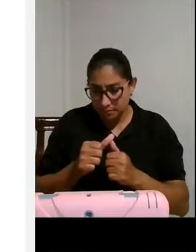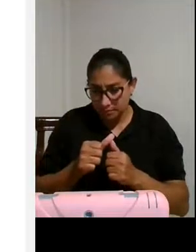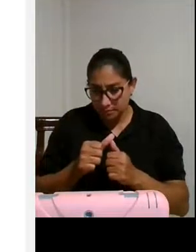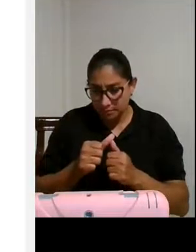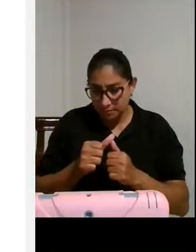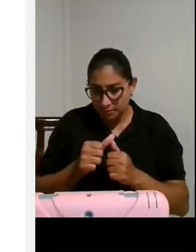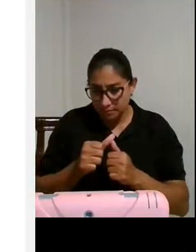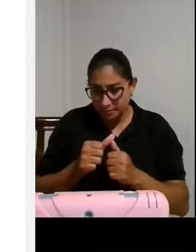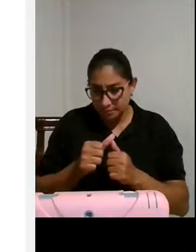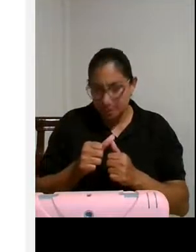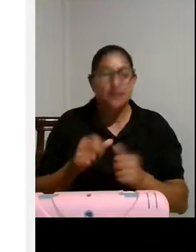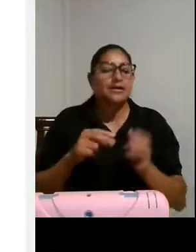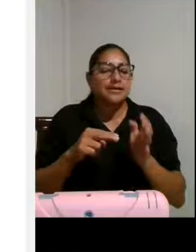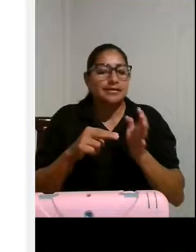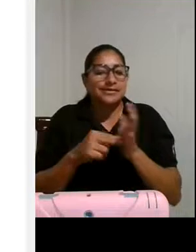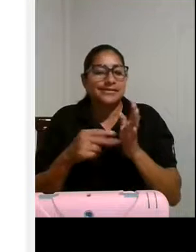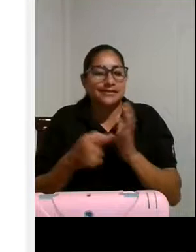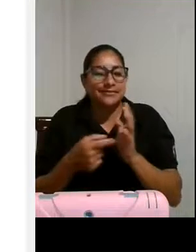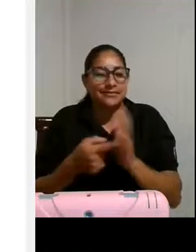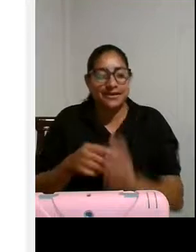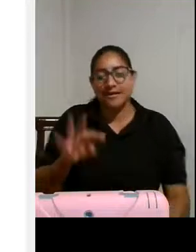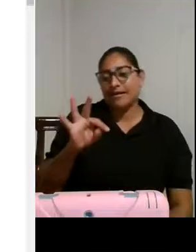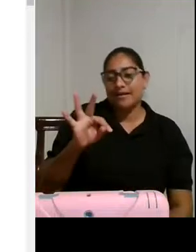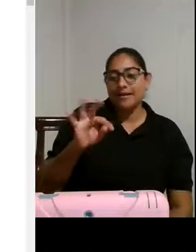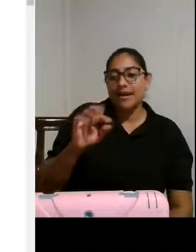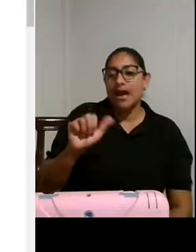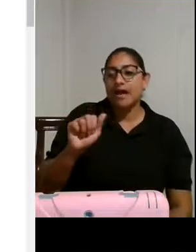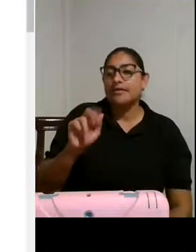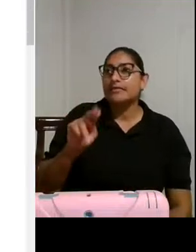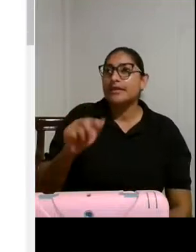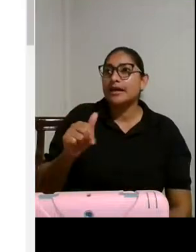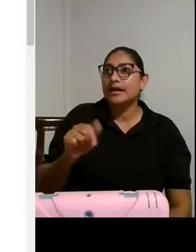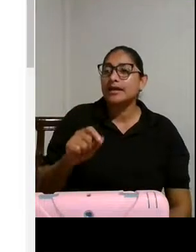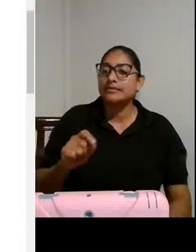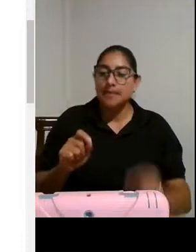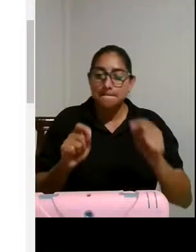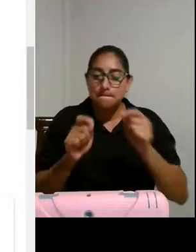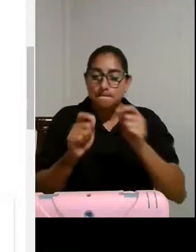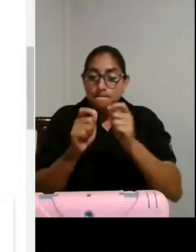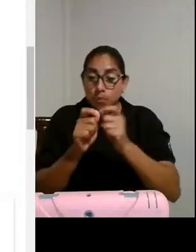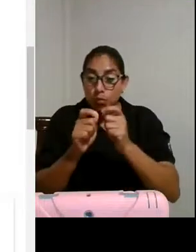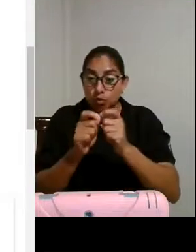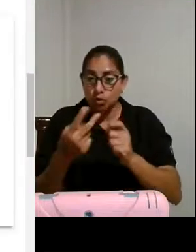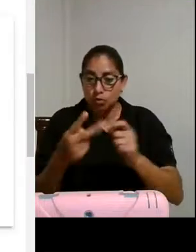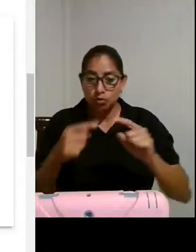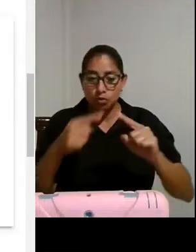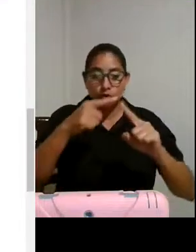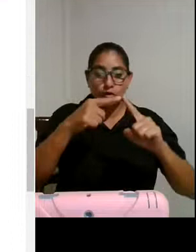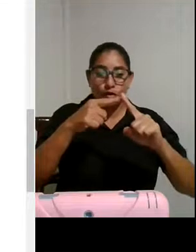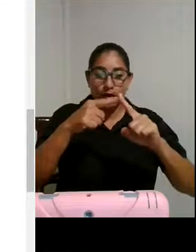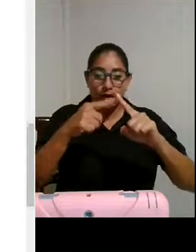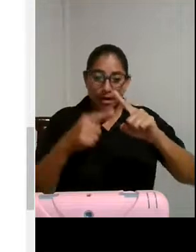promedio. Pues bien, ahora lo que va a cambiar un poco esto es lo siguiente. Voy a adelantarme aquí un poquito, nada